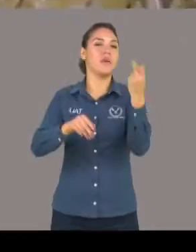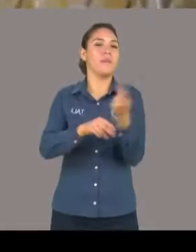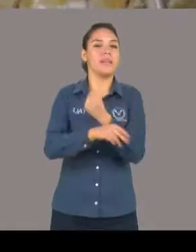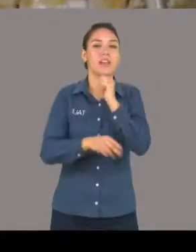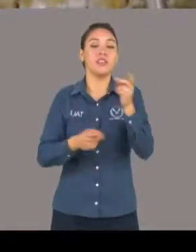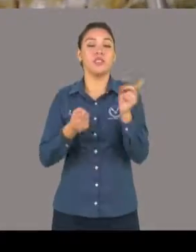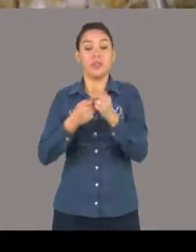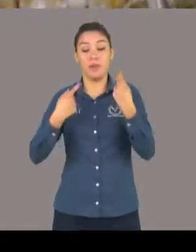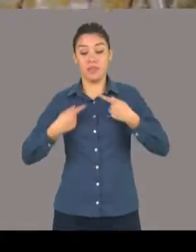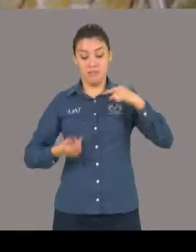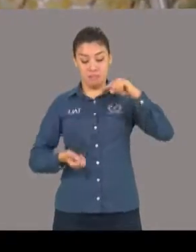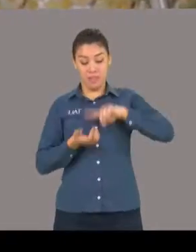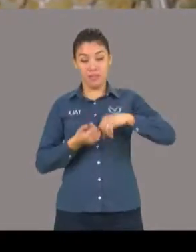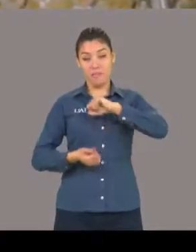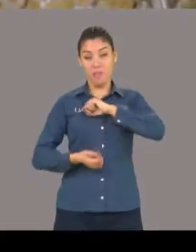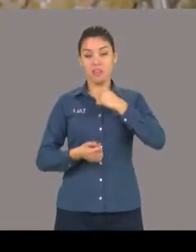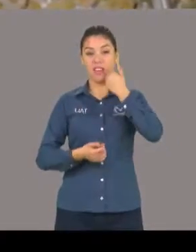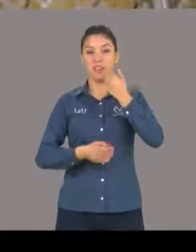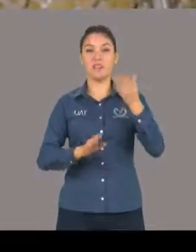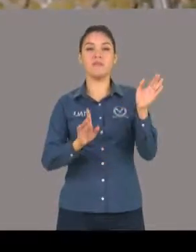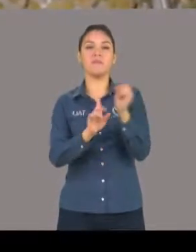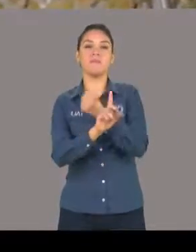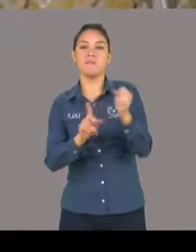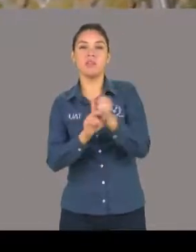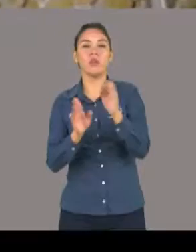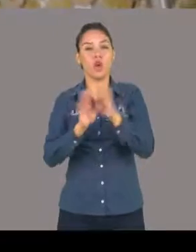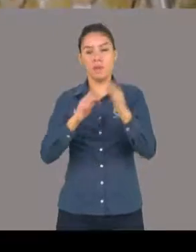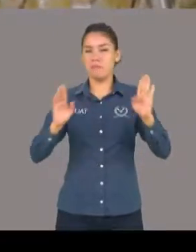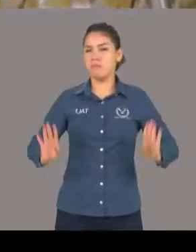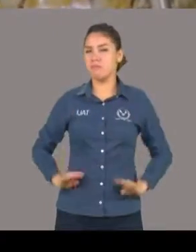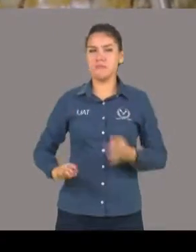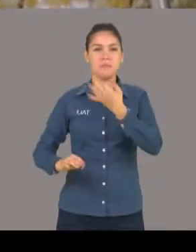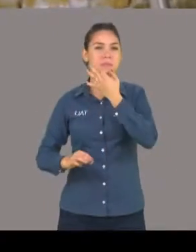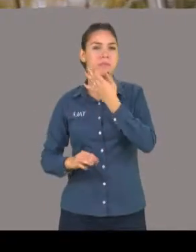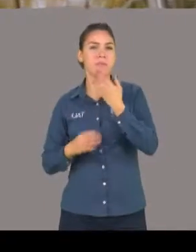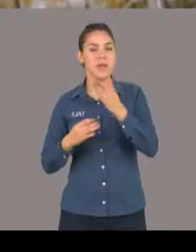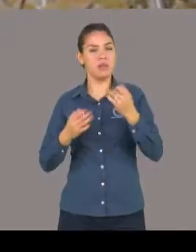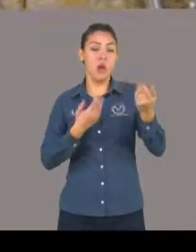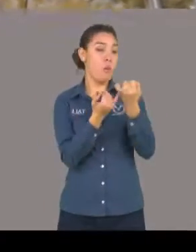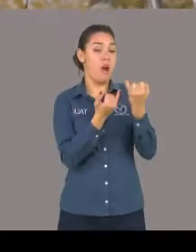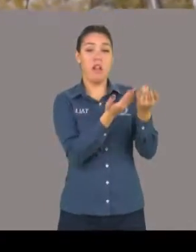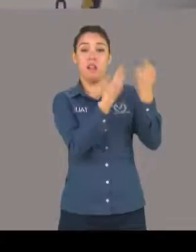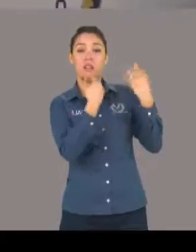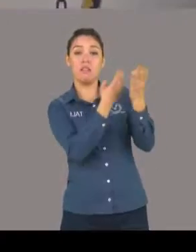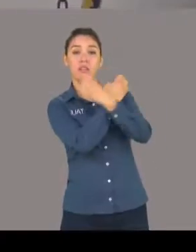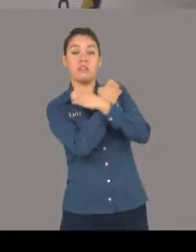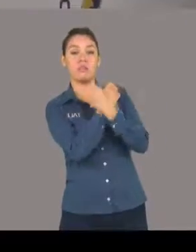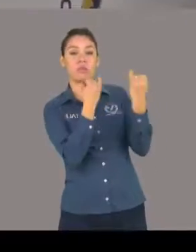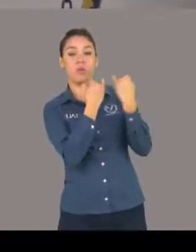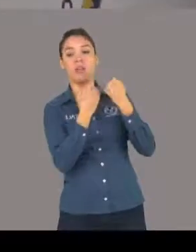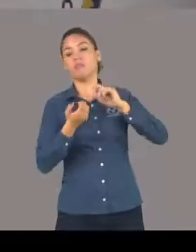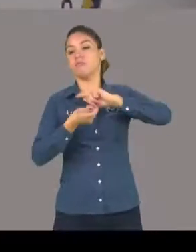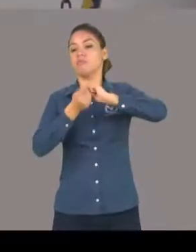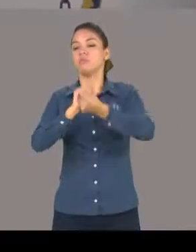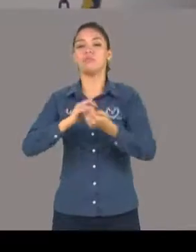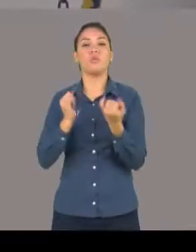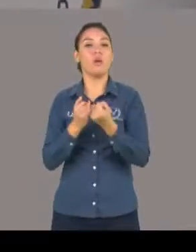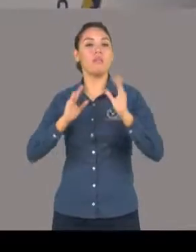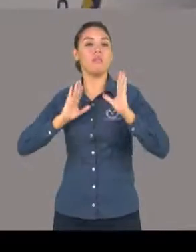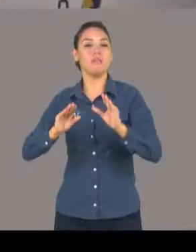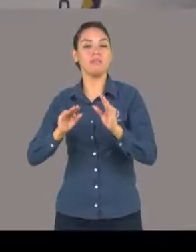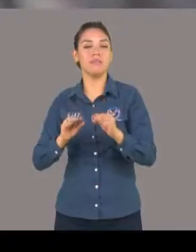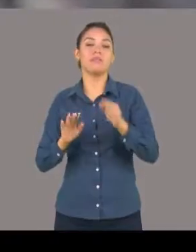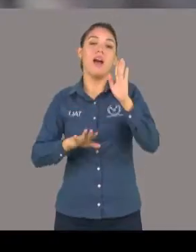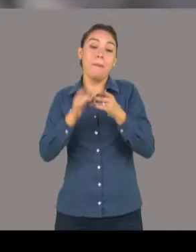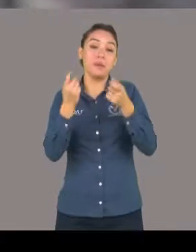donde el agresor cree actuar de manera coherente con la forma en la que se le ha educado, se dificulta. Sin